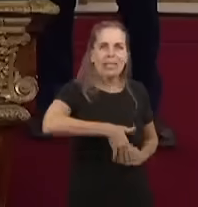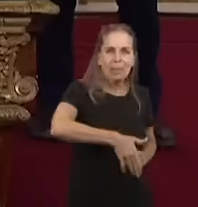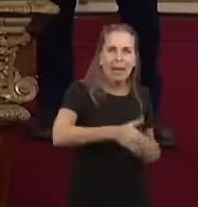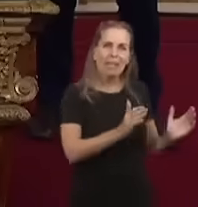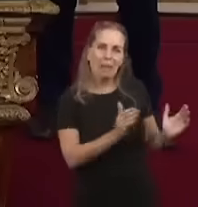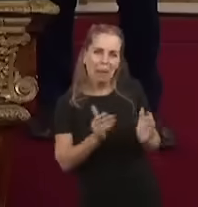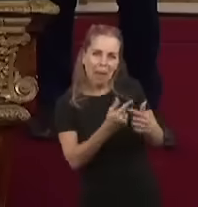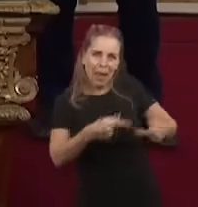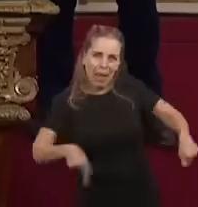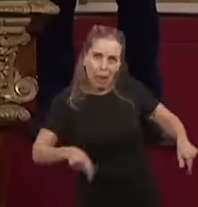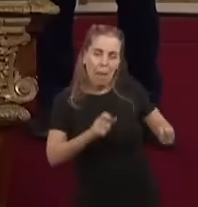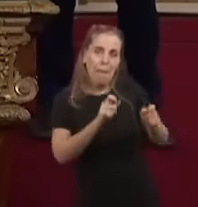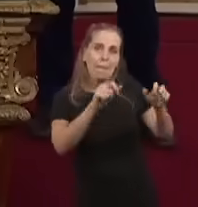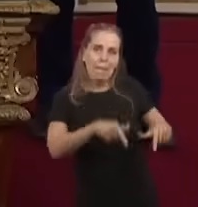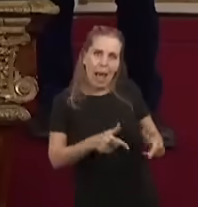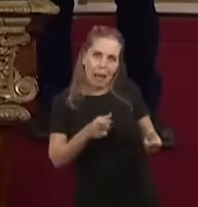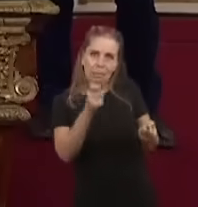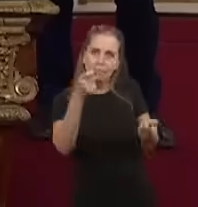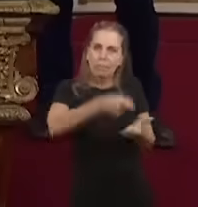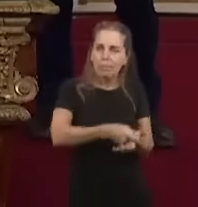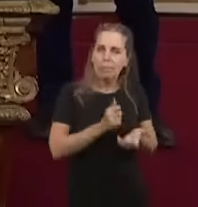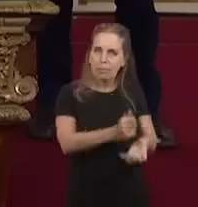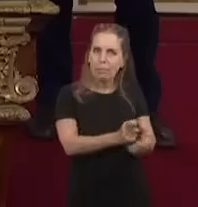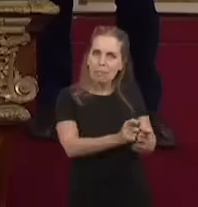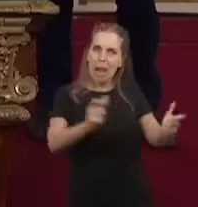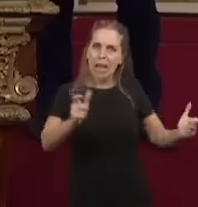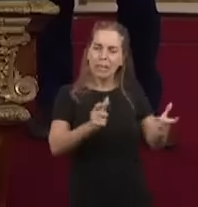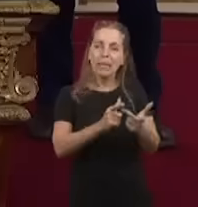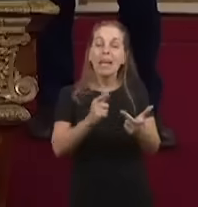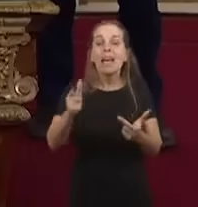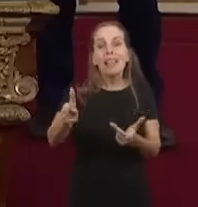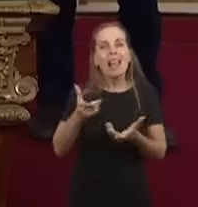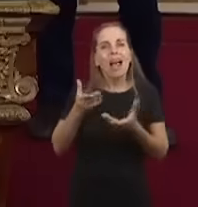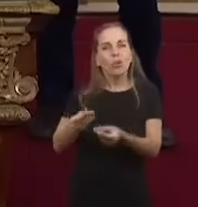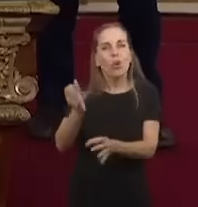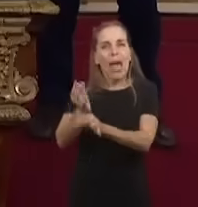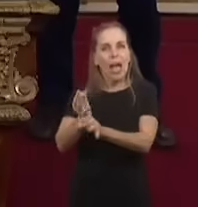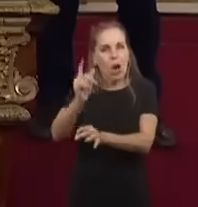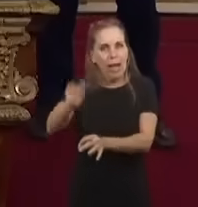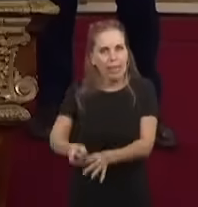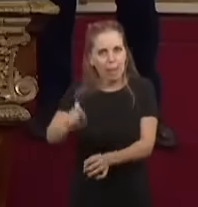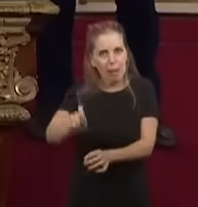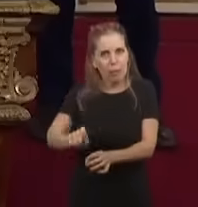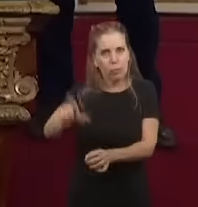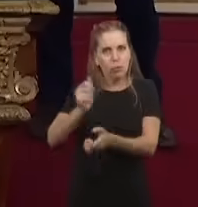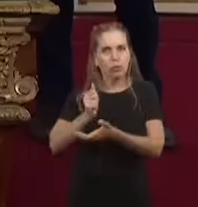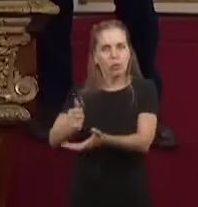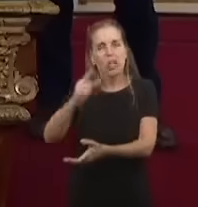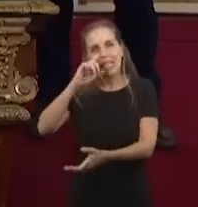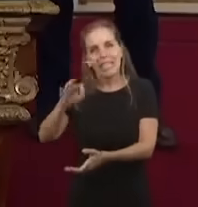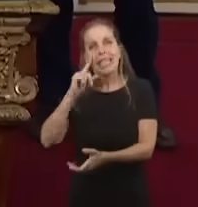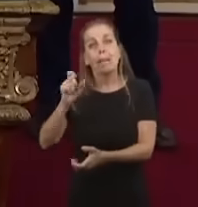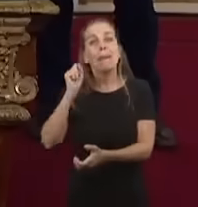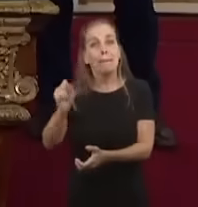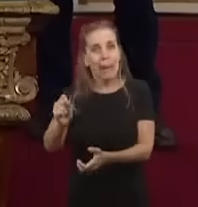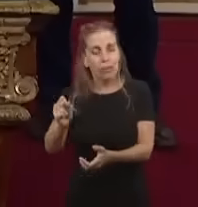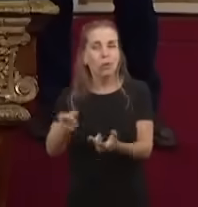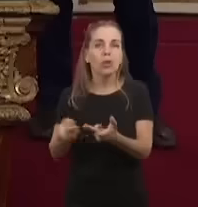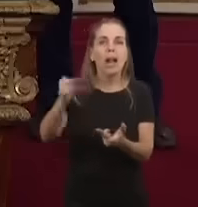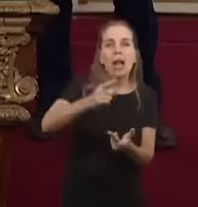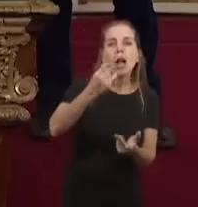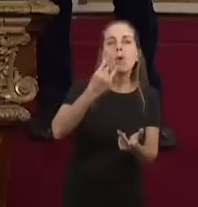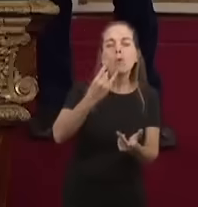incrementamos en un 311 la asignación de ayuda escolar llevándola a 70,000 pesos hemos duplicado la asignación